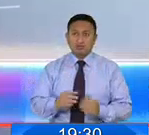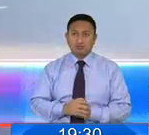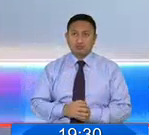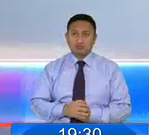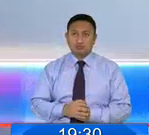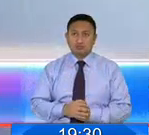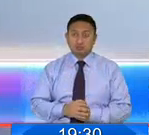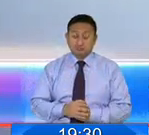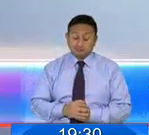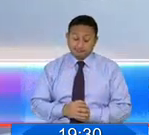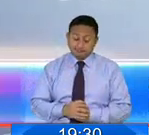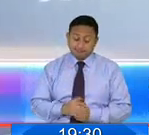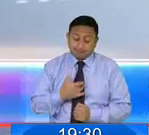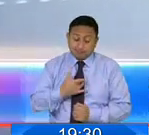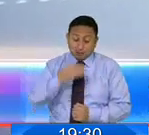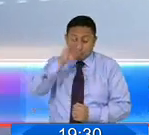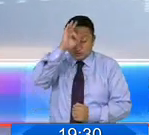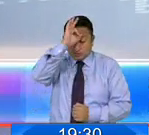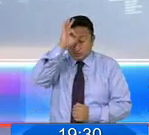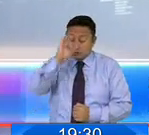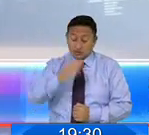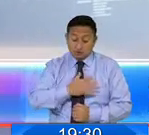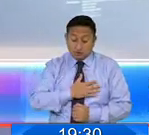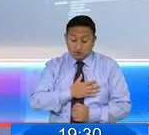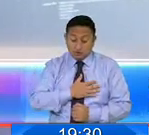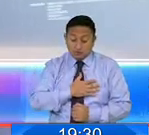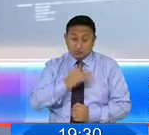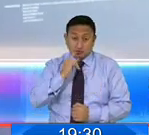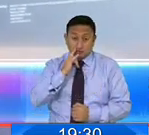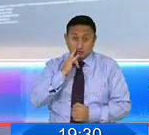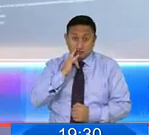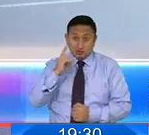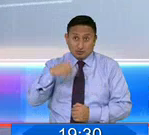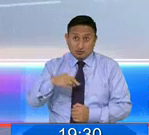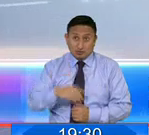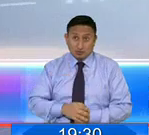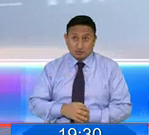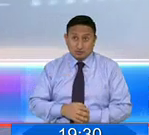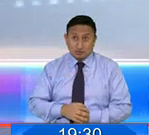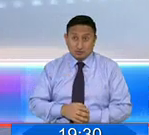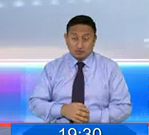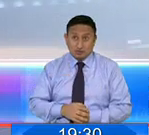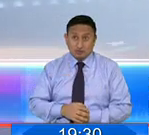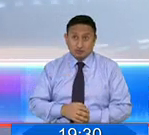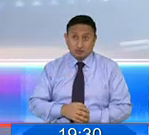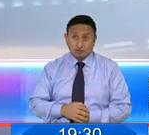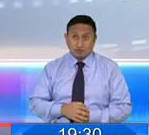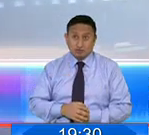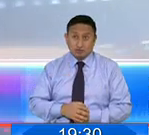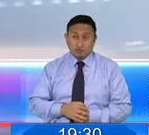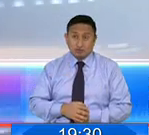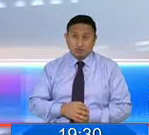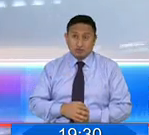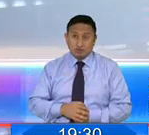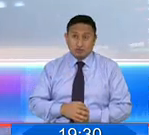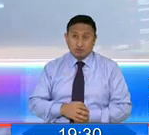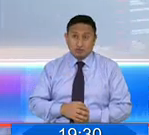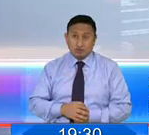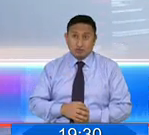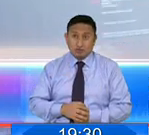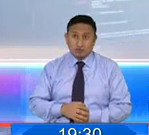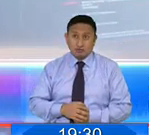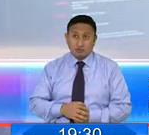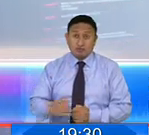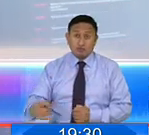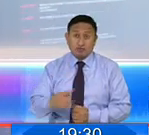qué me pasó, lo cogí, como quiera lo logué ahí arriba en la caña y